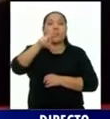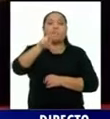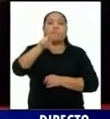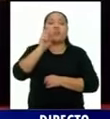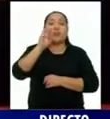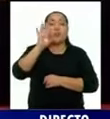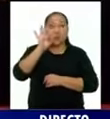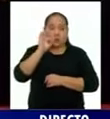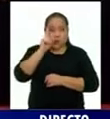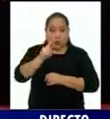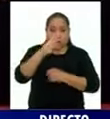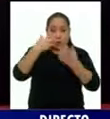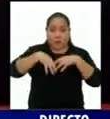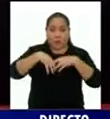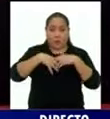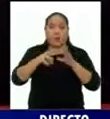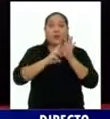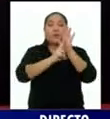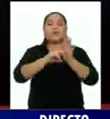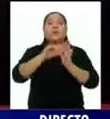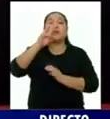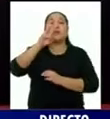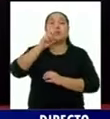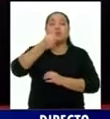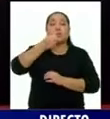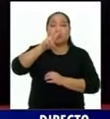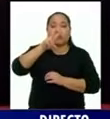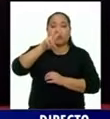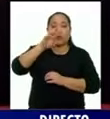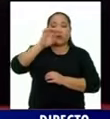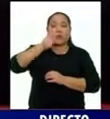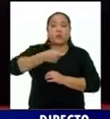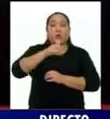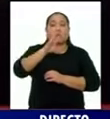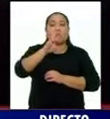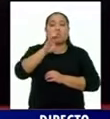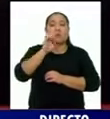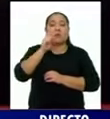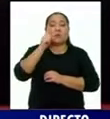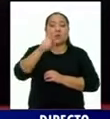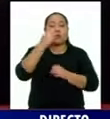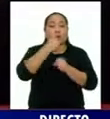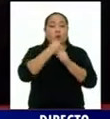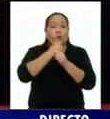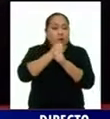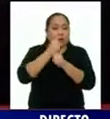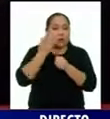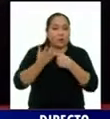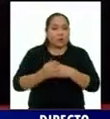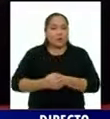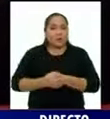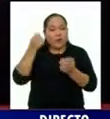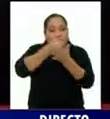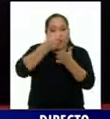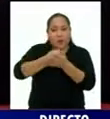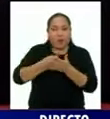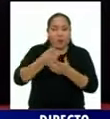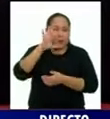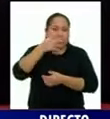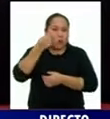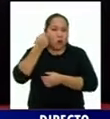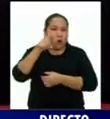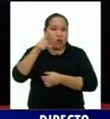1.296 empresas que representan 18.601 empleos para efectos del subsidio, con un monto asignado de 11